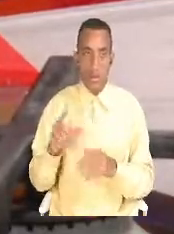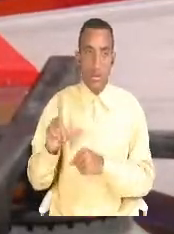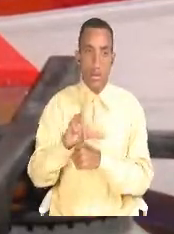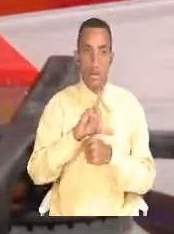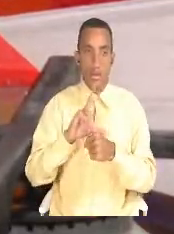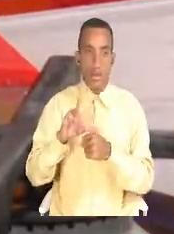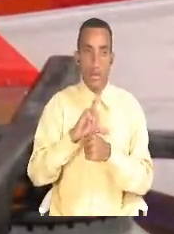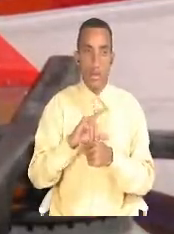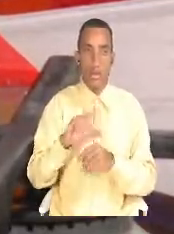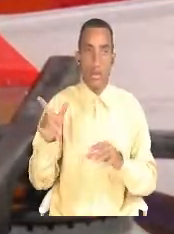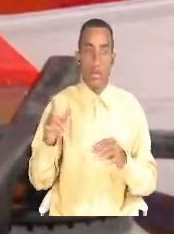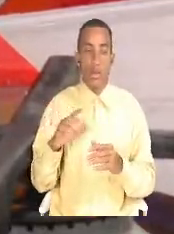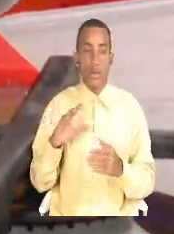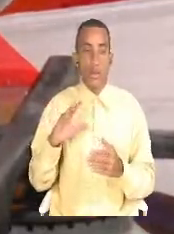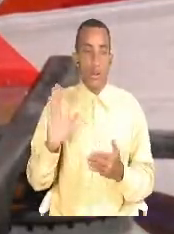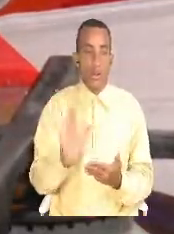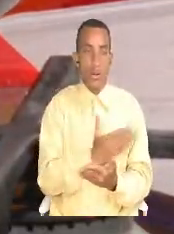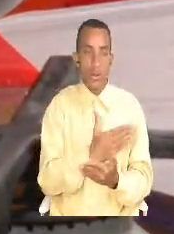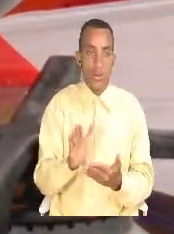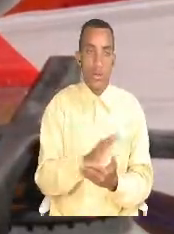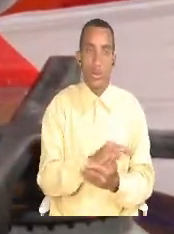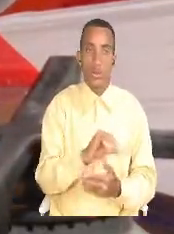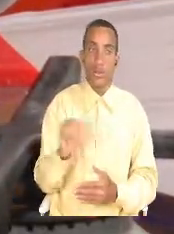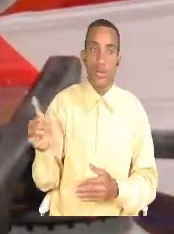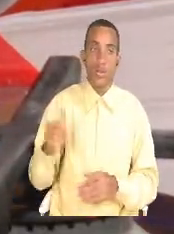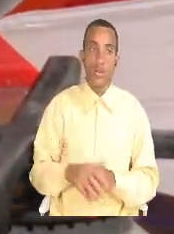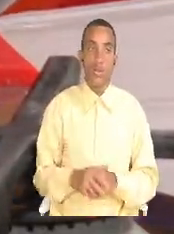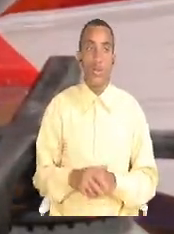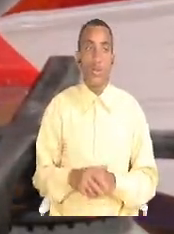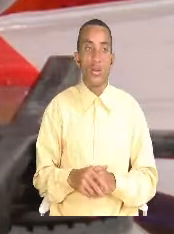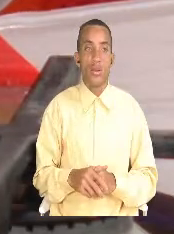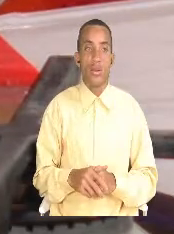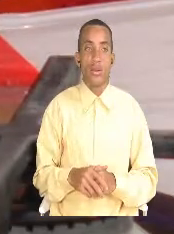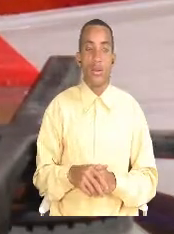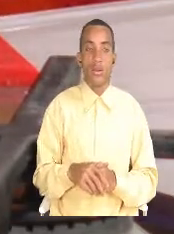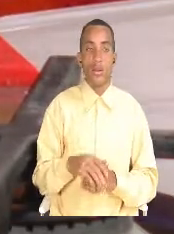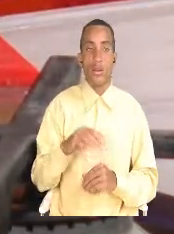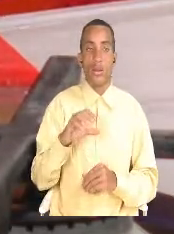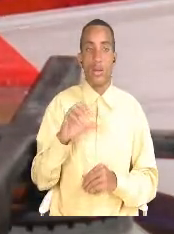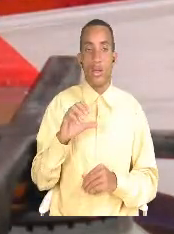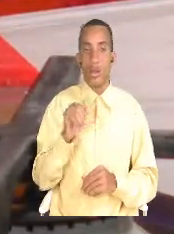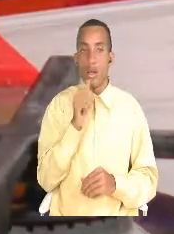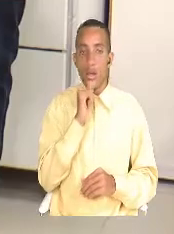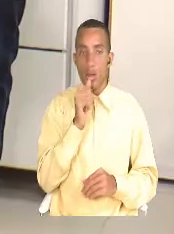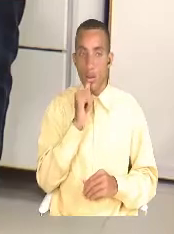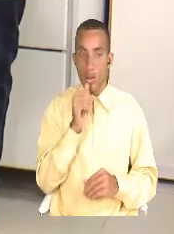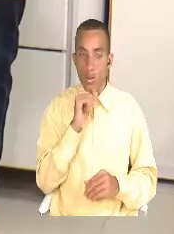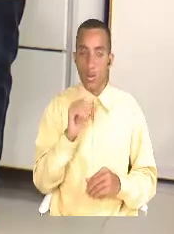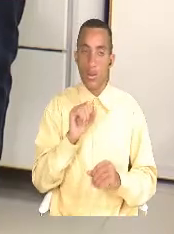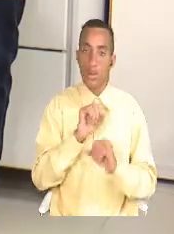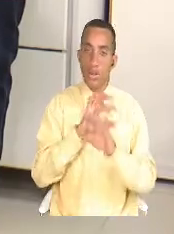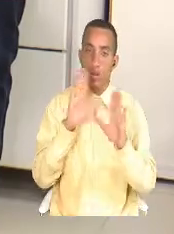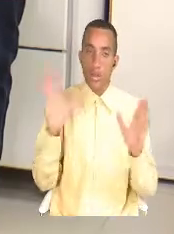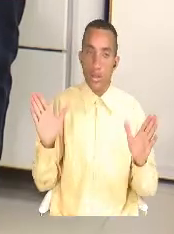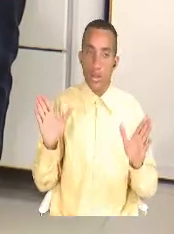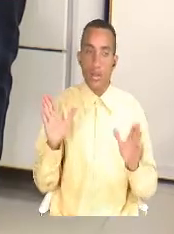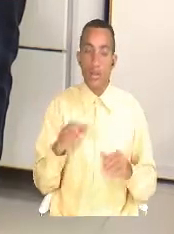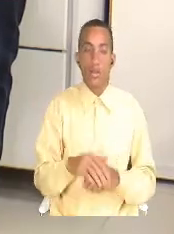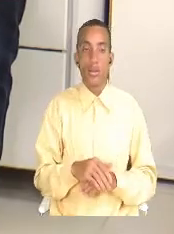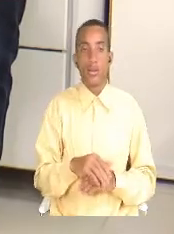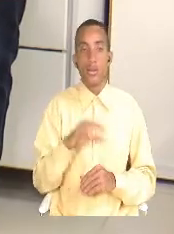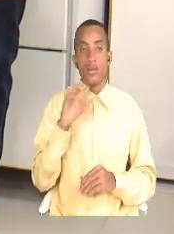de la música alternativa. Entre ellos está Aguas Claras Brothers, está Mad Pumpets, está La